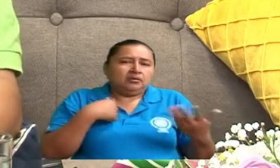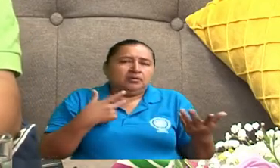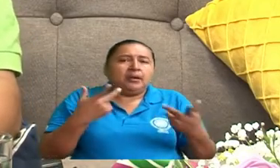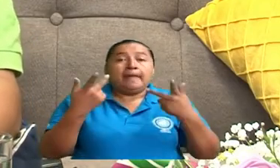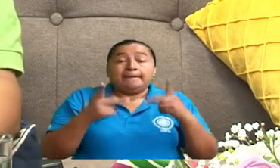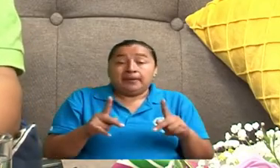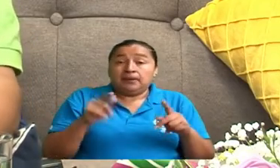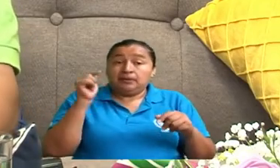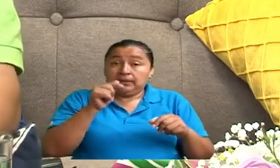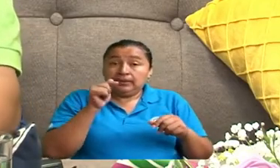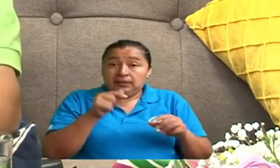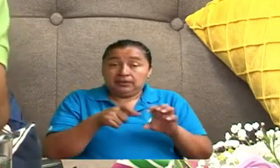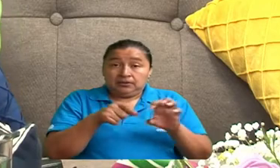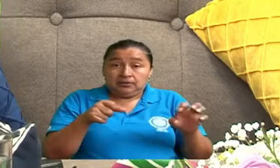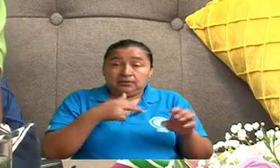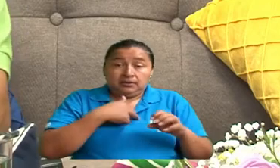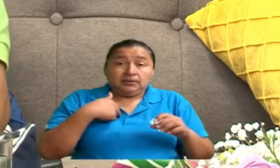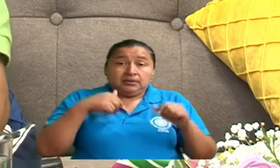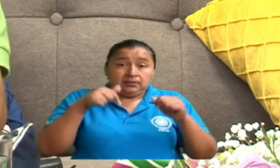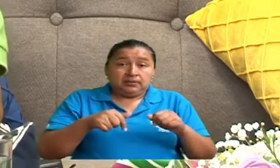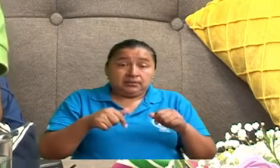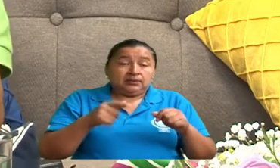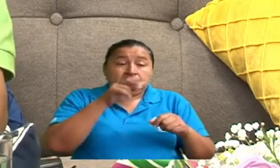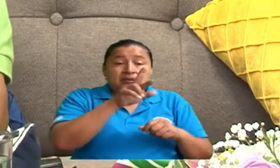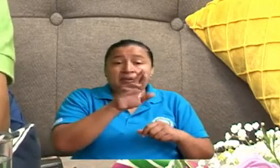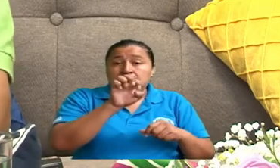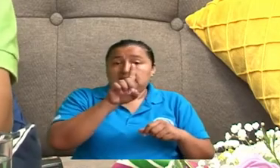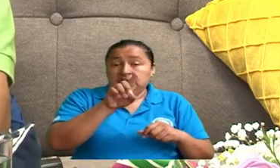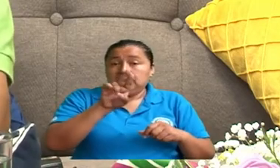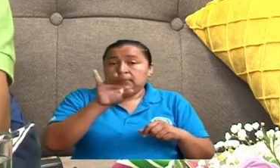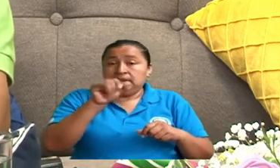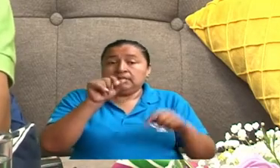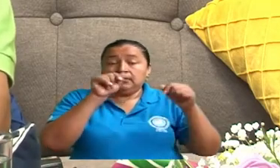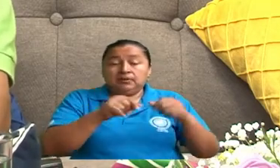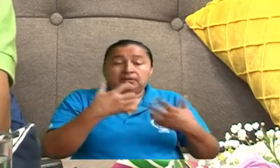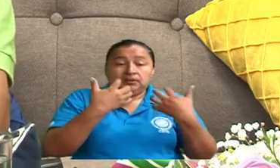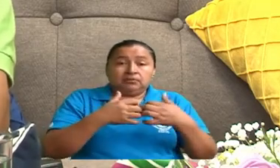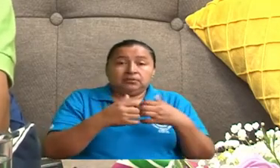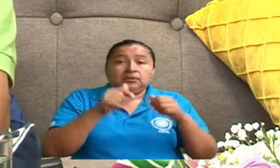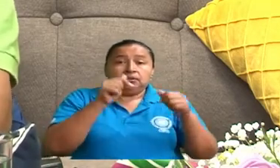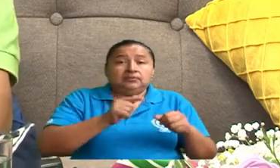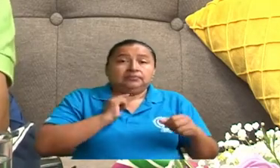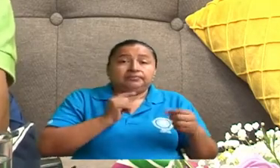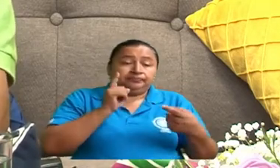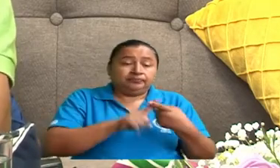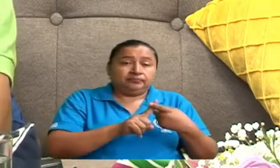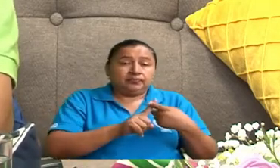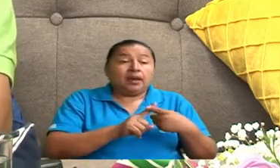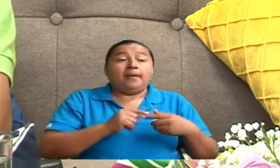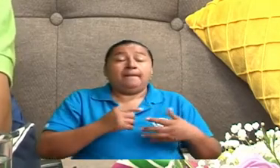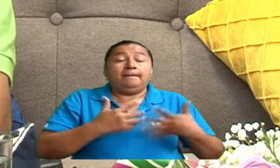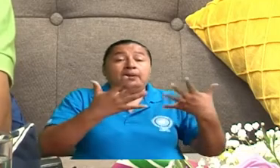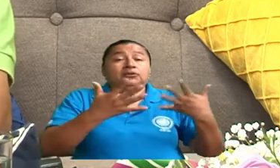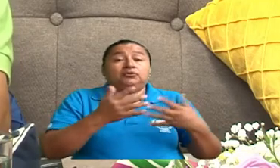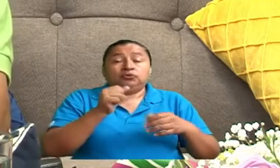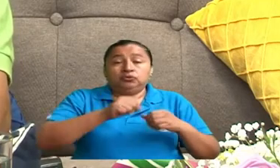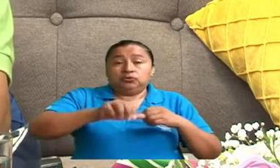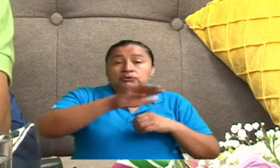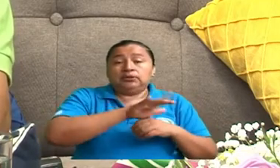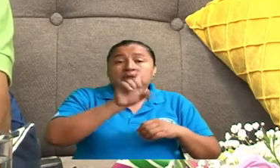Pero esto que hacemos desde Renica, desde las cooperativas, lleva un impacto social de